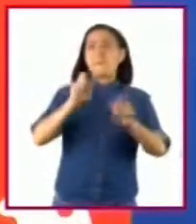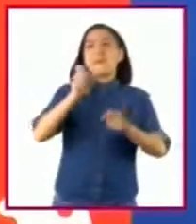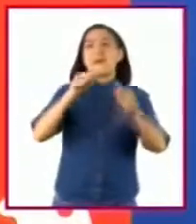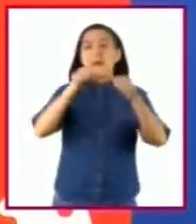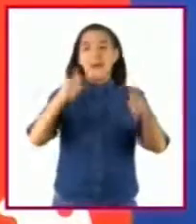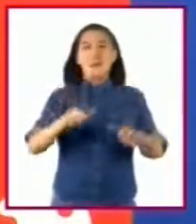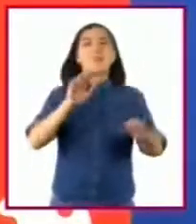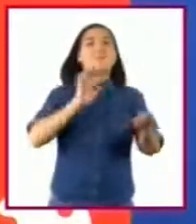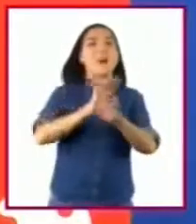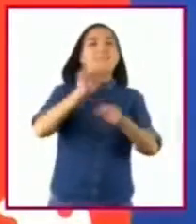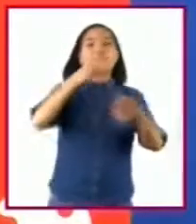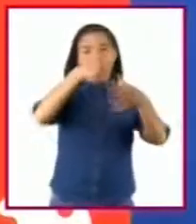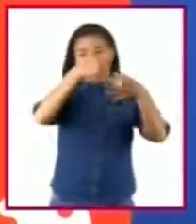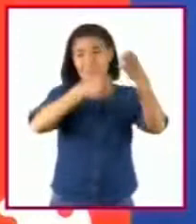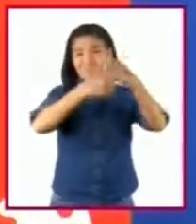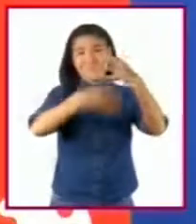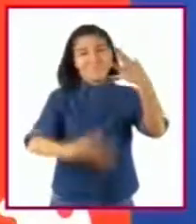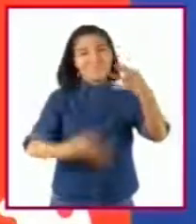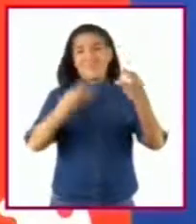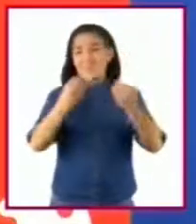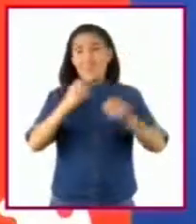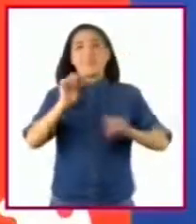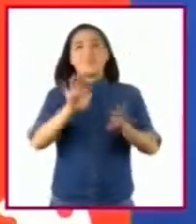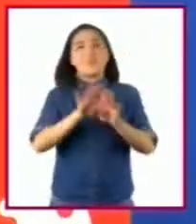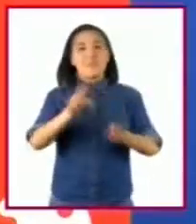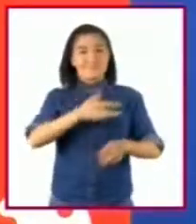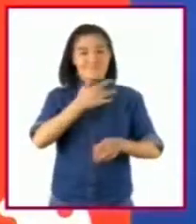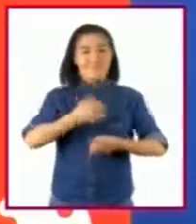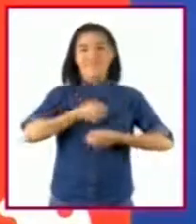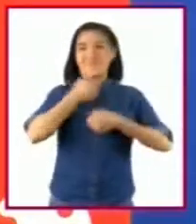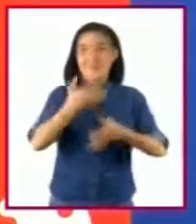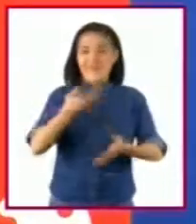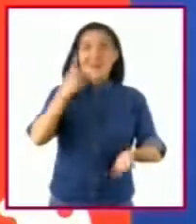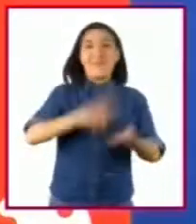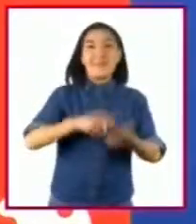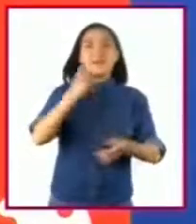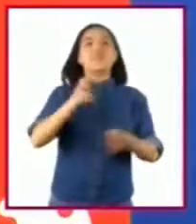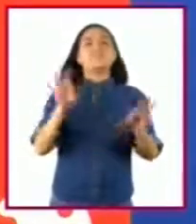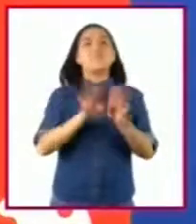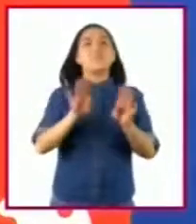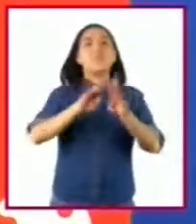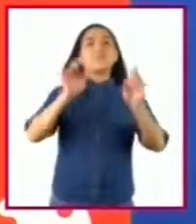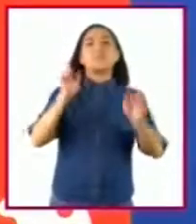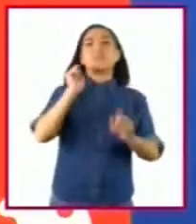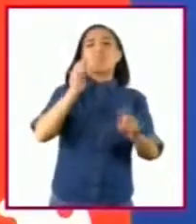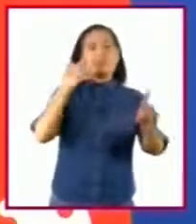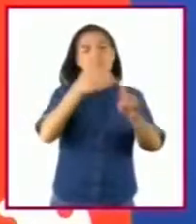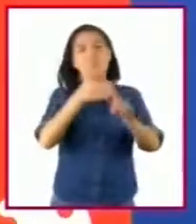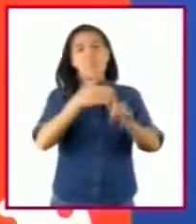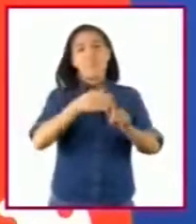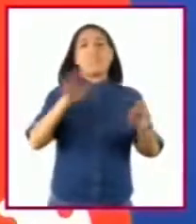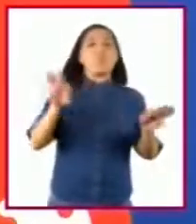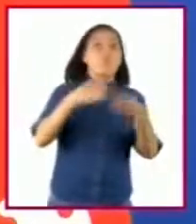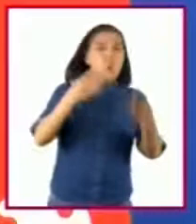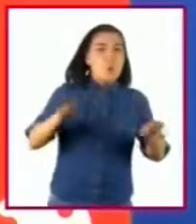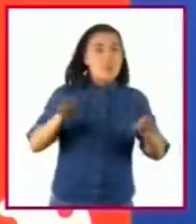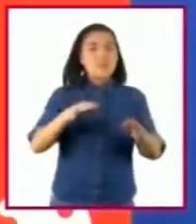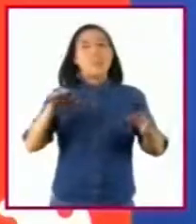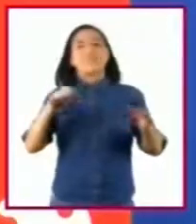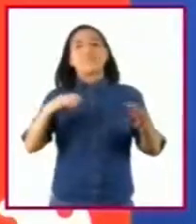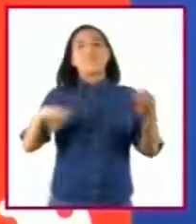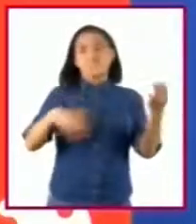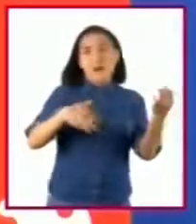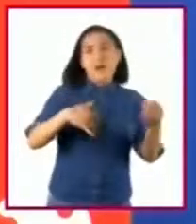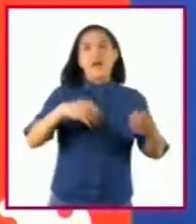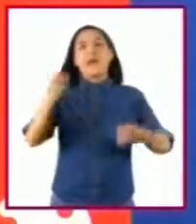cualidades, así como lo que podemos expresar y sentir mediante él. Ya sea que se trate de una pieza musical, una obra de teatro,